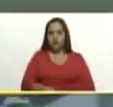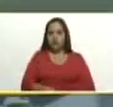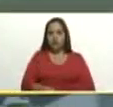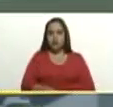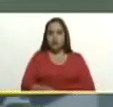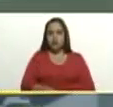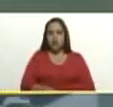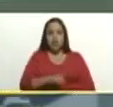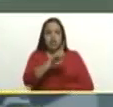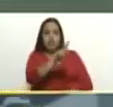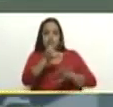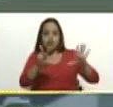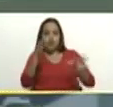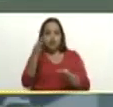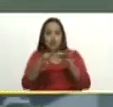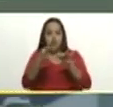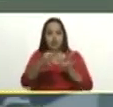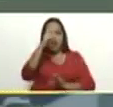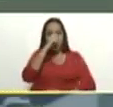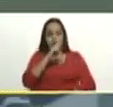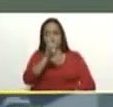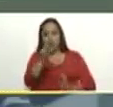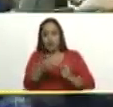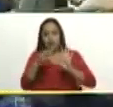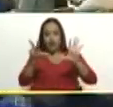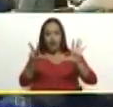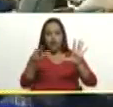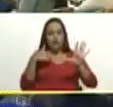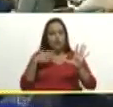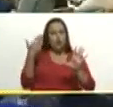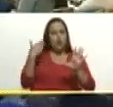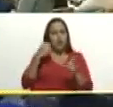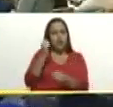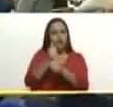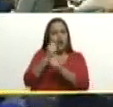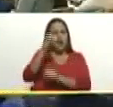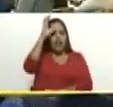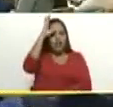18 de septiembre del año 2008. 18 de septiembre del año 2008. Ya era canciller yo.